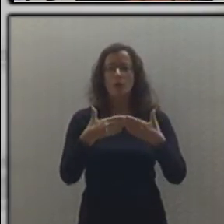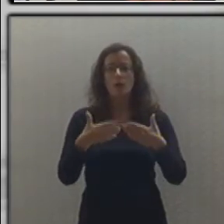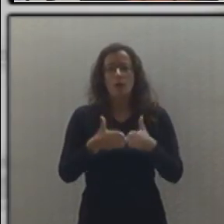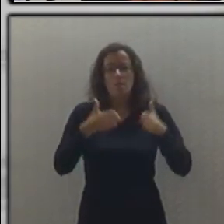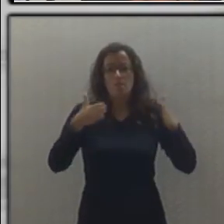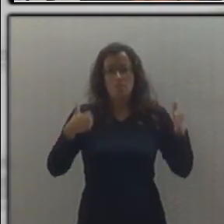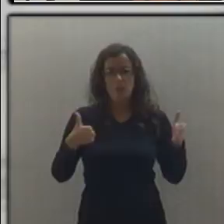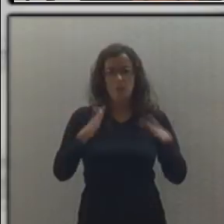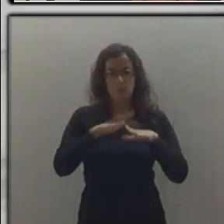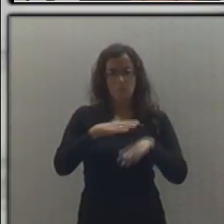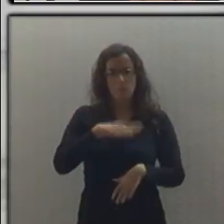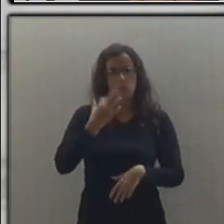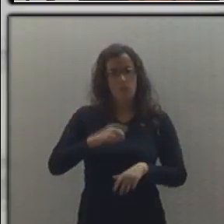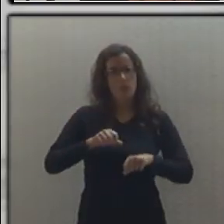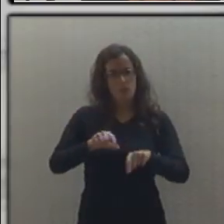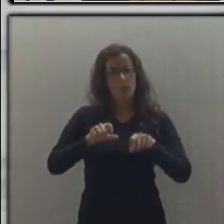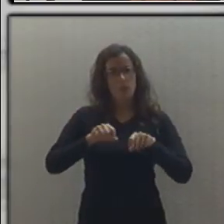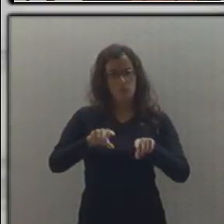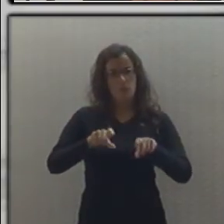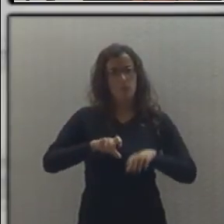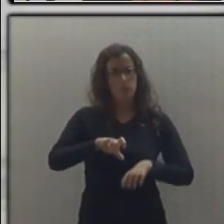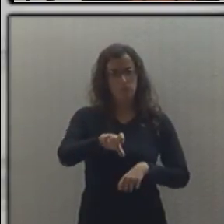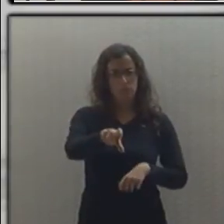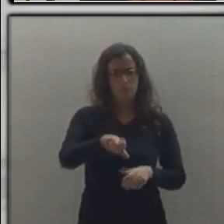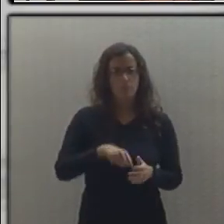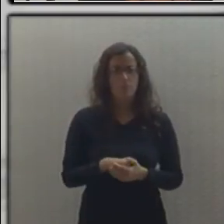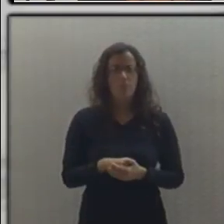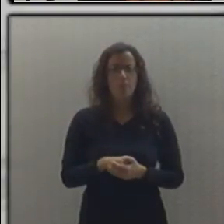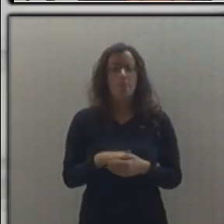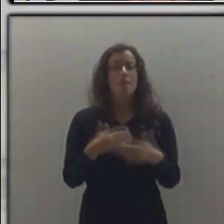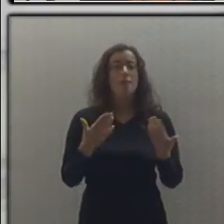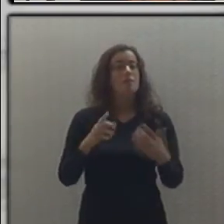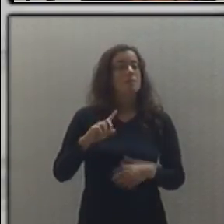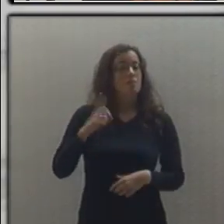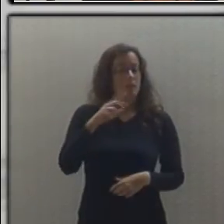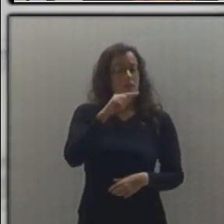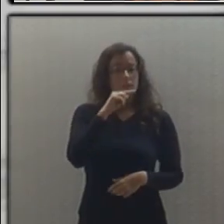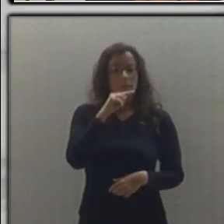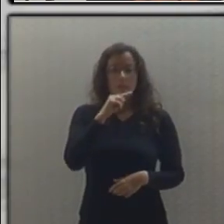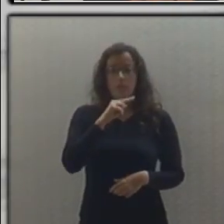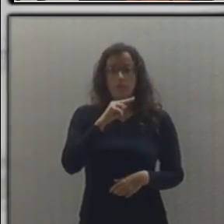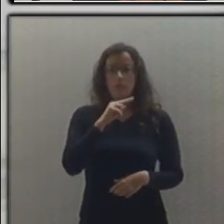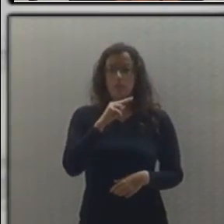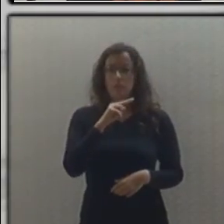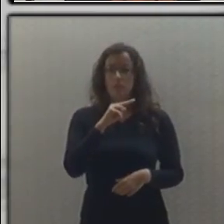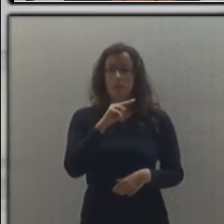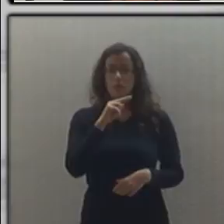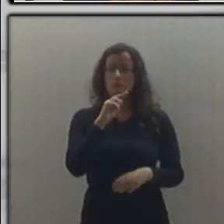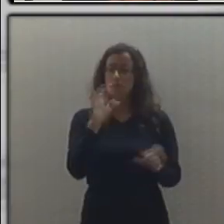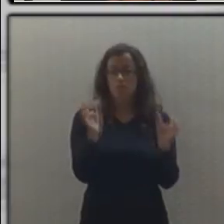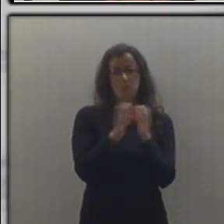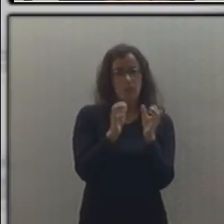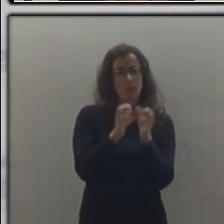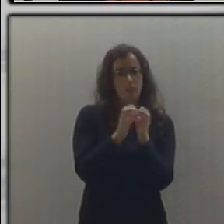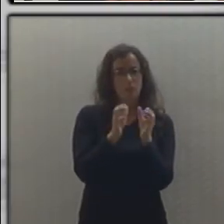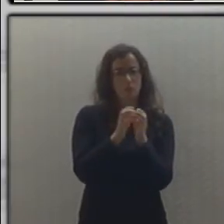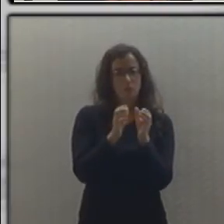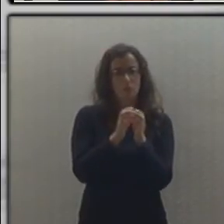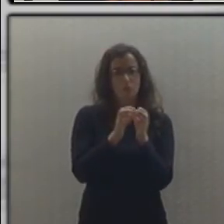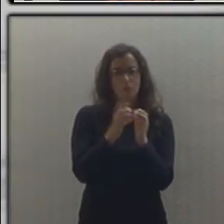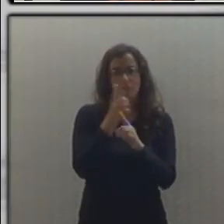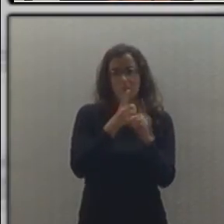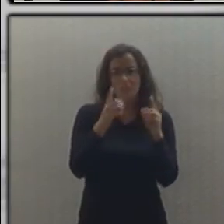permitir el acceso con silla de ruedas, sobre todo en los baños, que a menudo son las más pequeñas de la casa, a